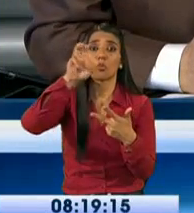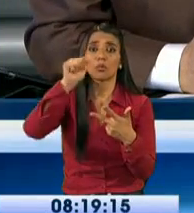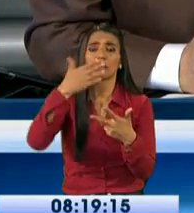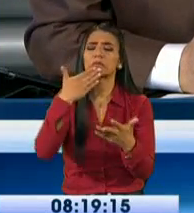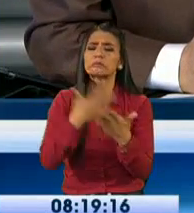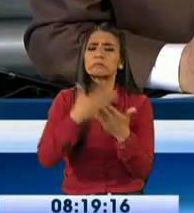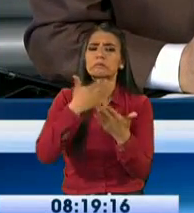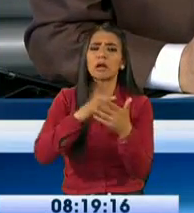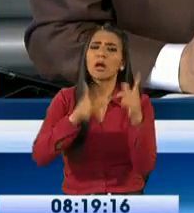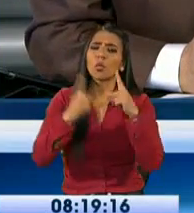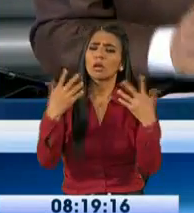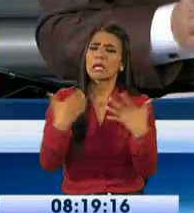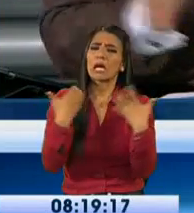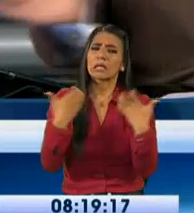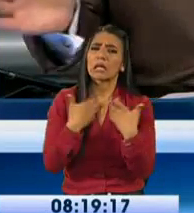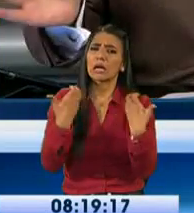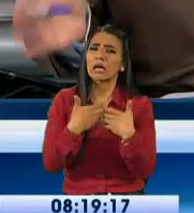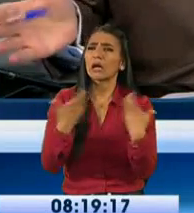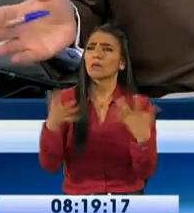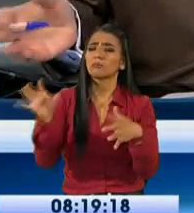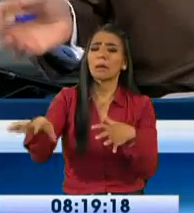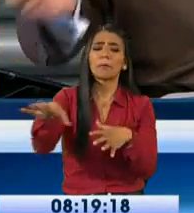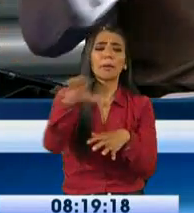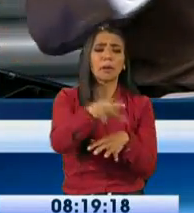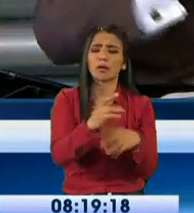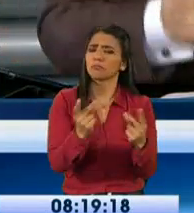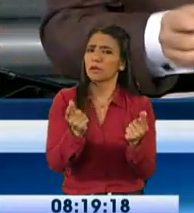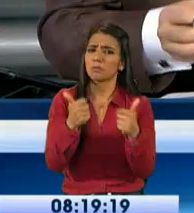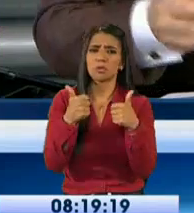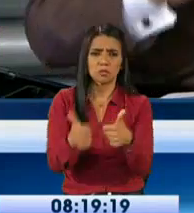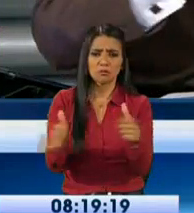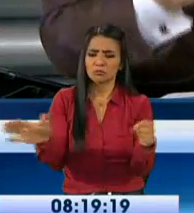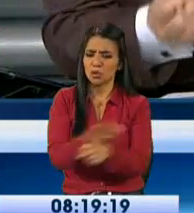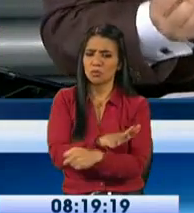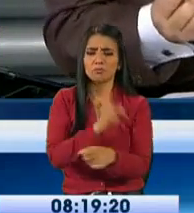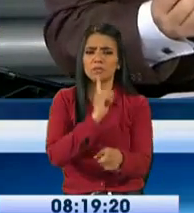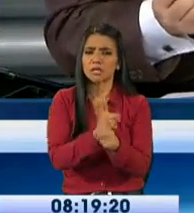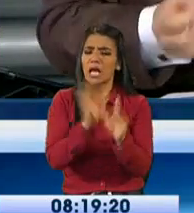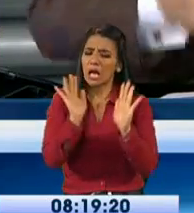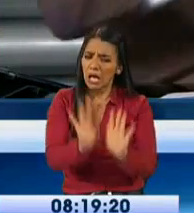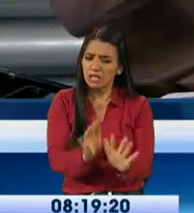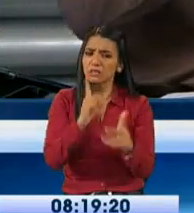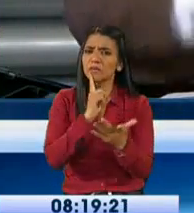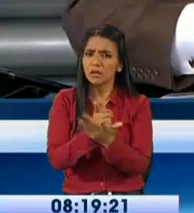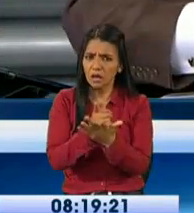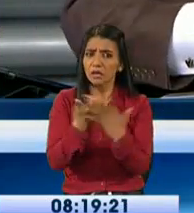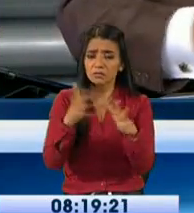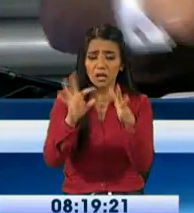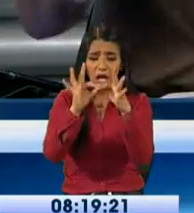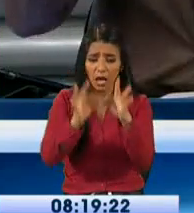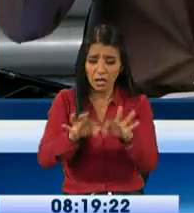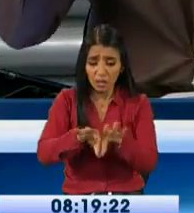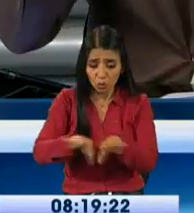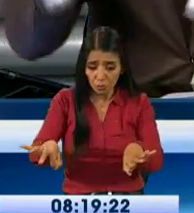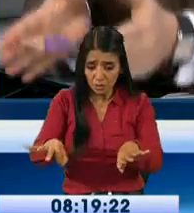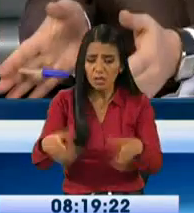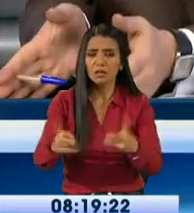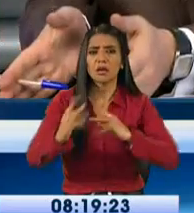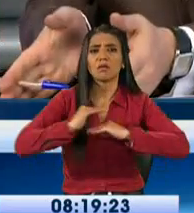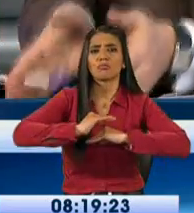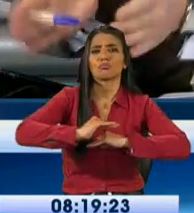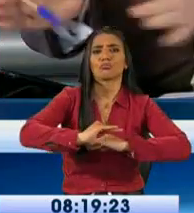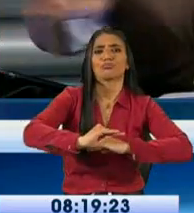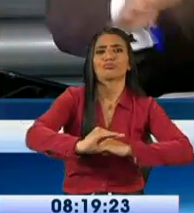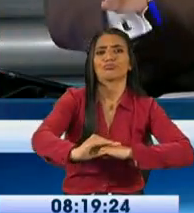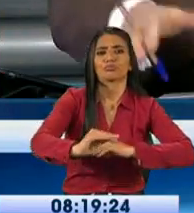quejamos nosotros que el trabajo lo hacen por islas. Esta vez lo hicieron integralmente. ¿Cómo tiene que ser, pues? Se arregla la tubería, ponemos